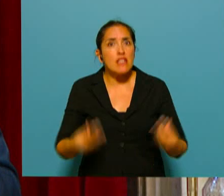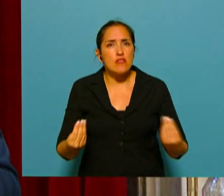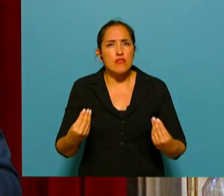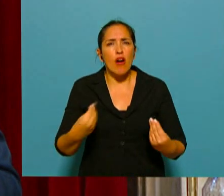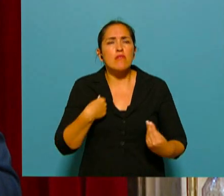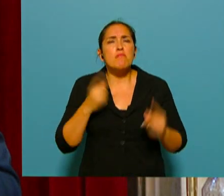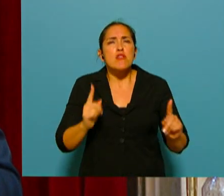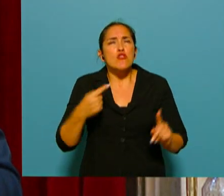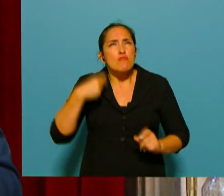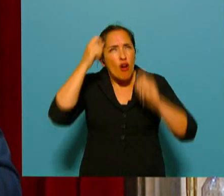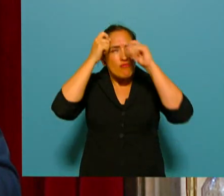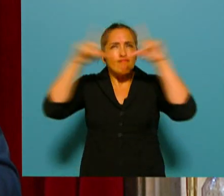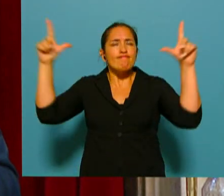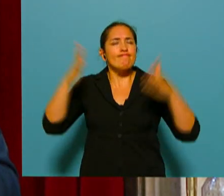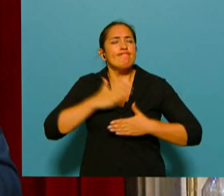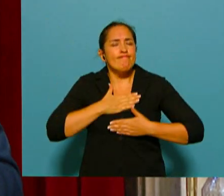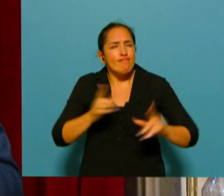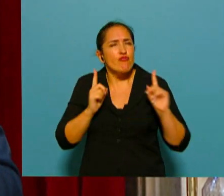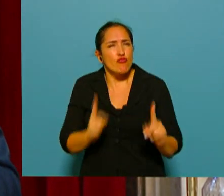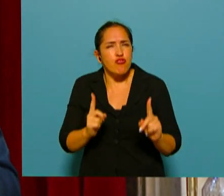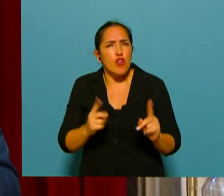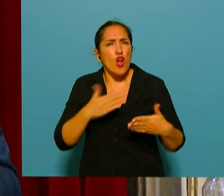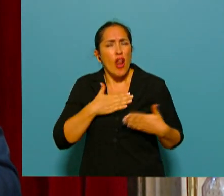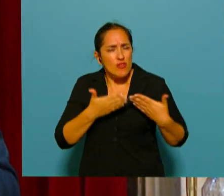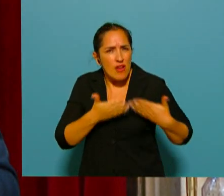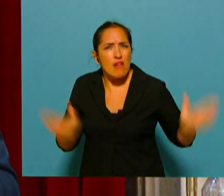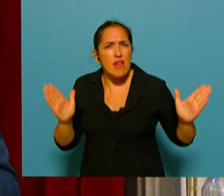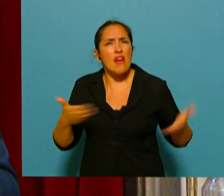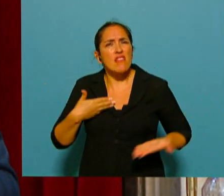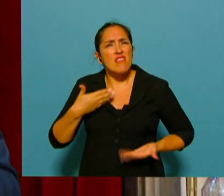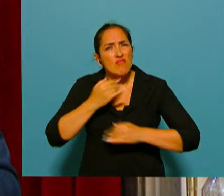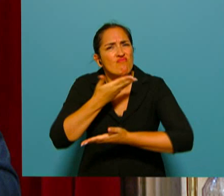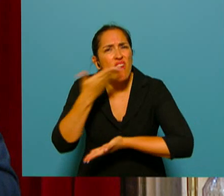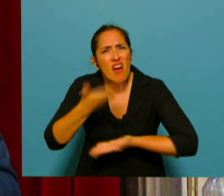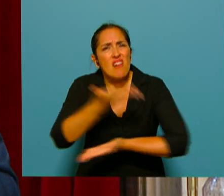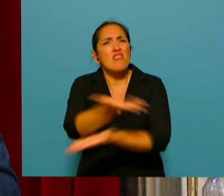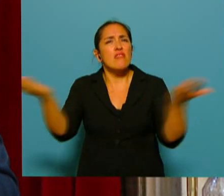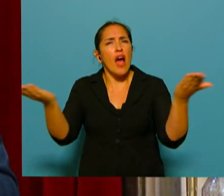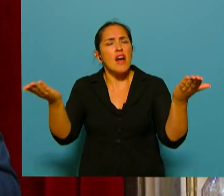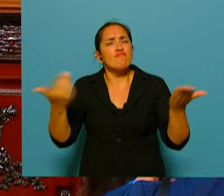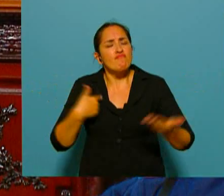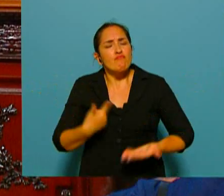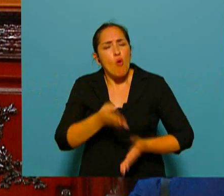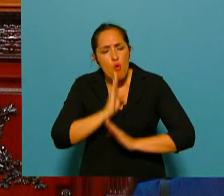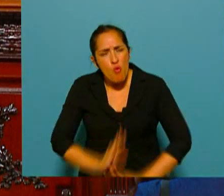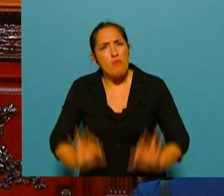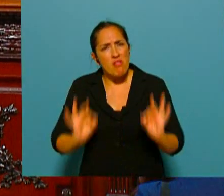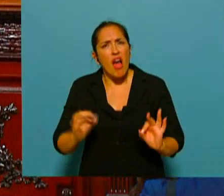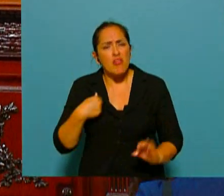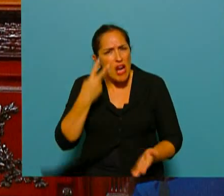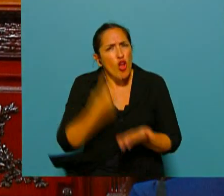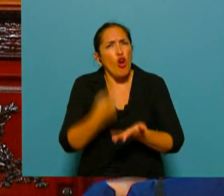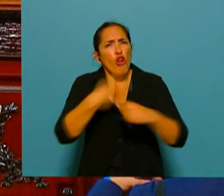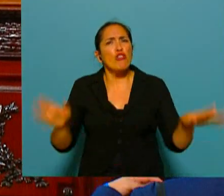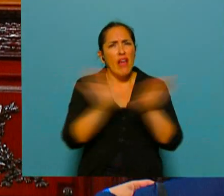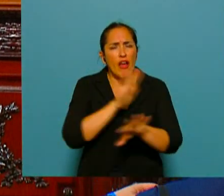convicciones intactas, mi corazón abierto para hablarles con la humildad de quien puede reconocer errores, con la satisfacción de